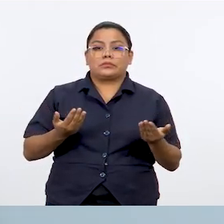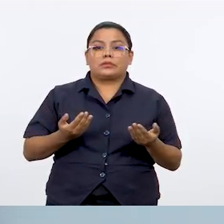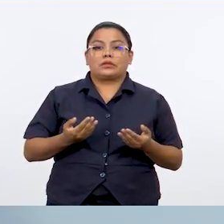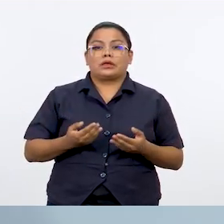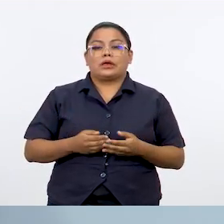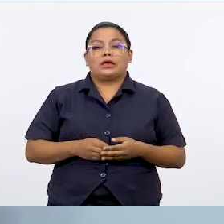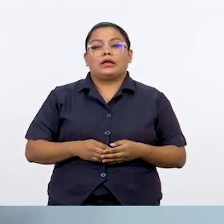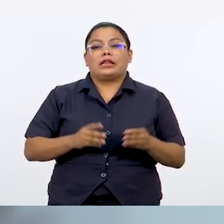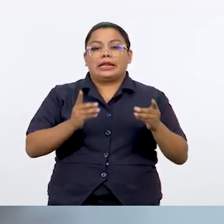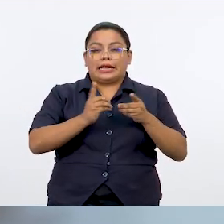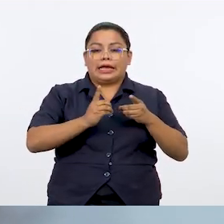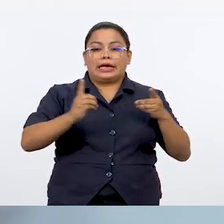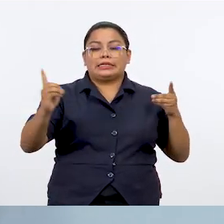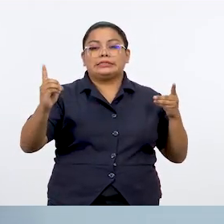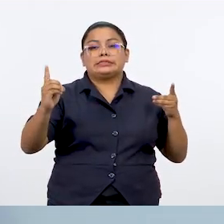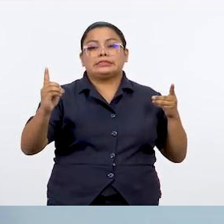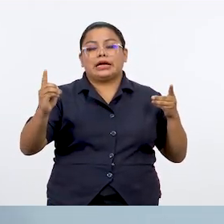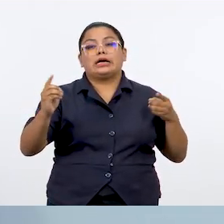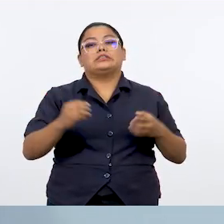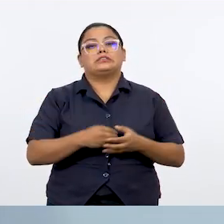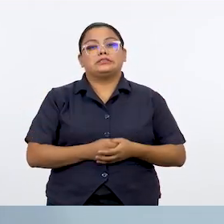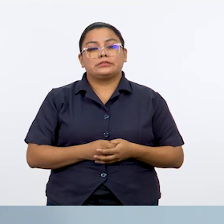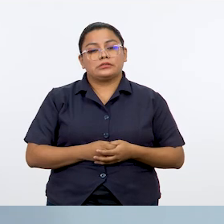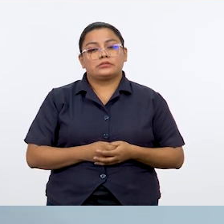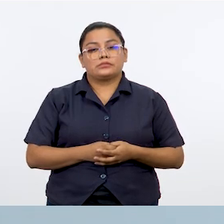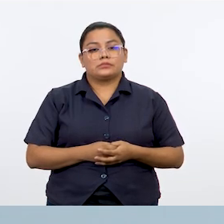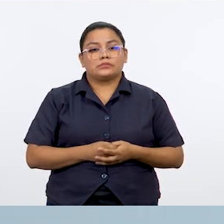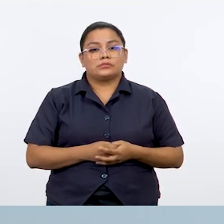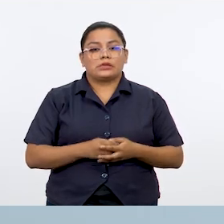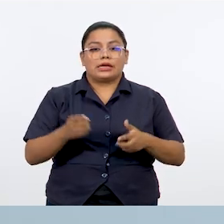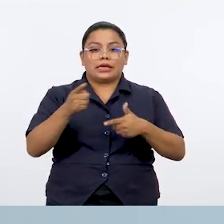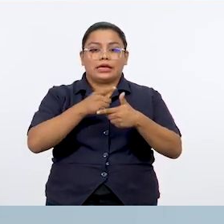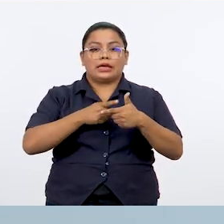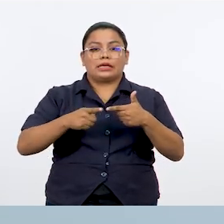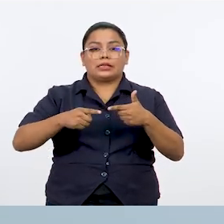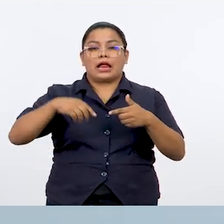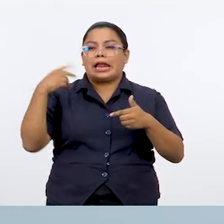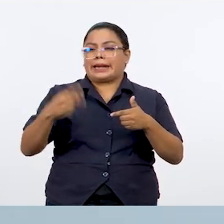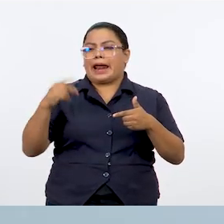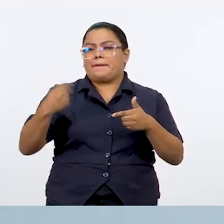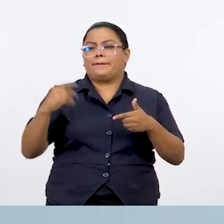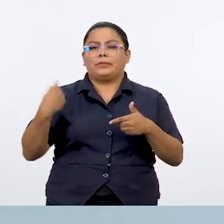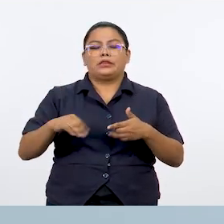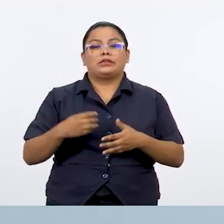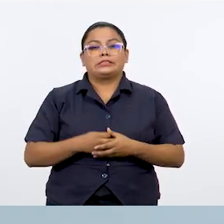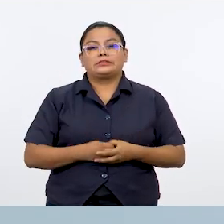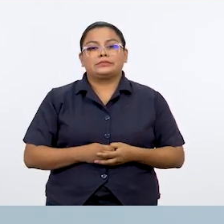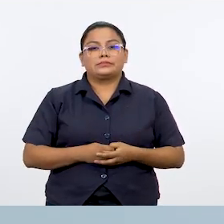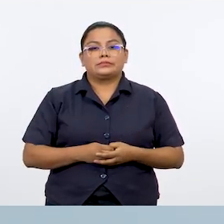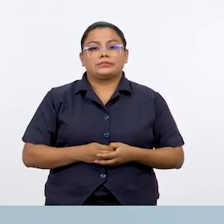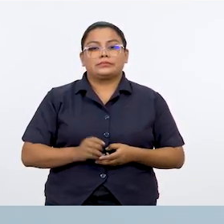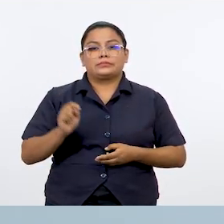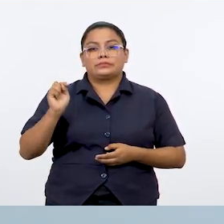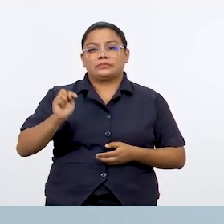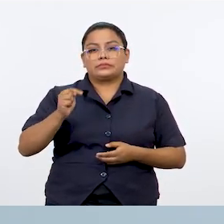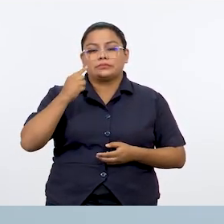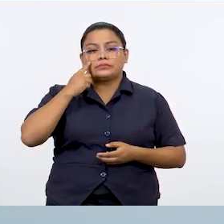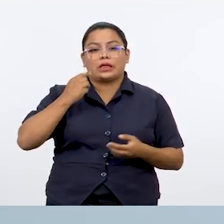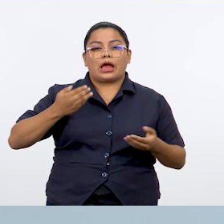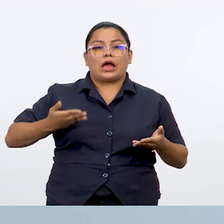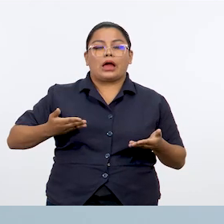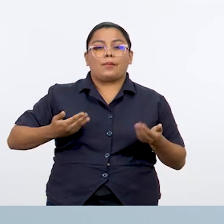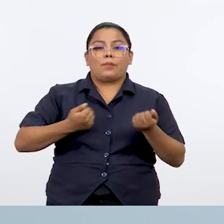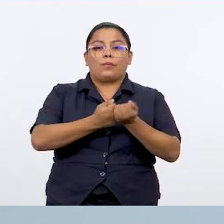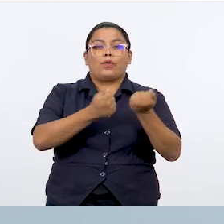la distancia que hemos recorrido entre la rapidez. Y esto nos ayuda